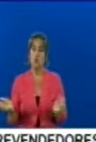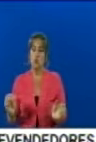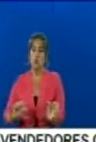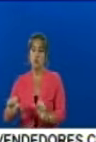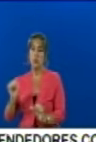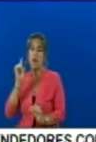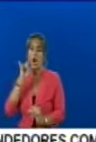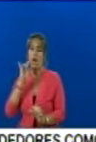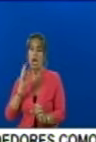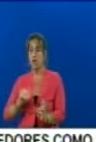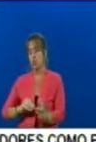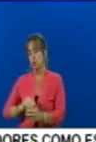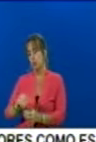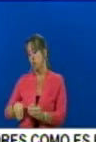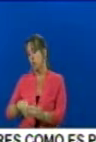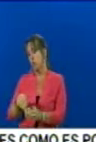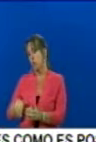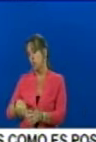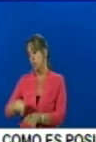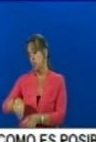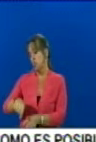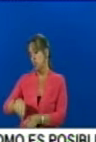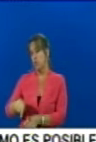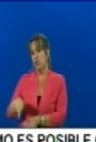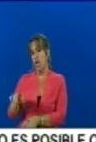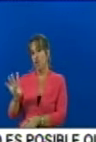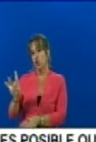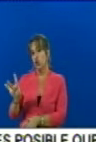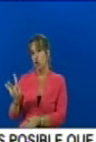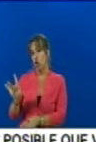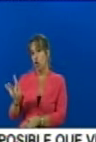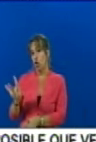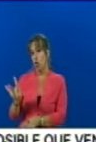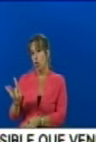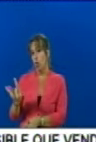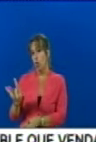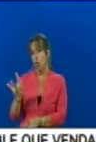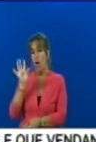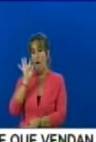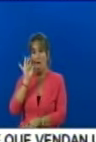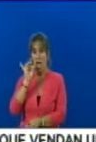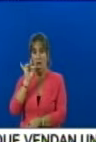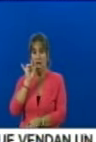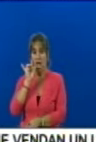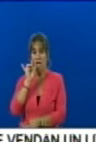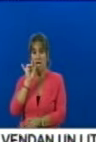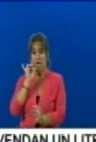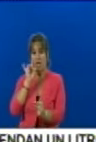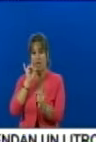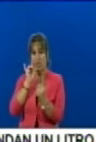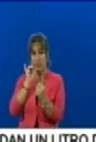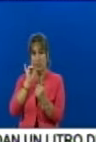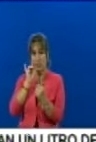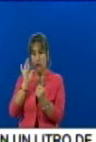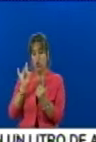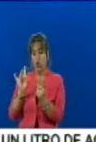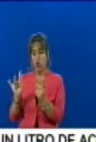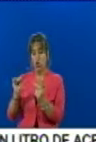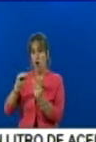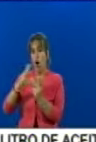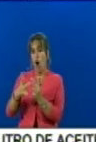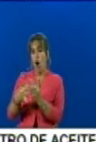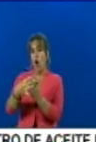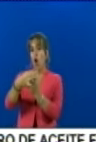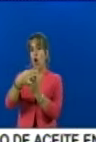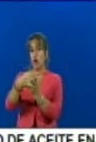hemos incursionado un producto que es compuesto de yogur a partir de leche, niveles de leche natural de conjunto con la maicena,